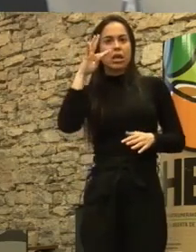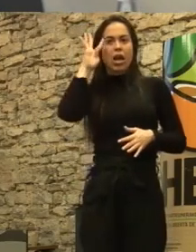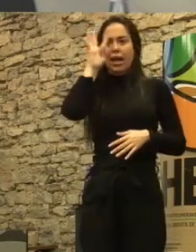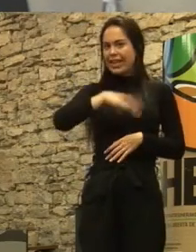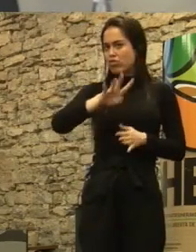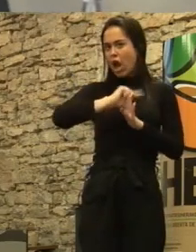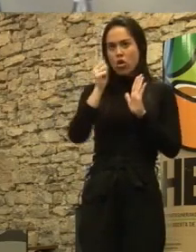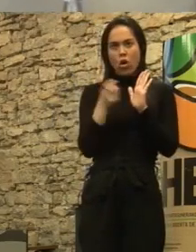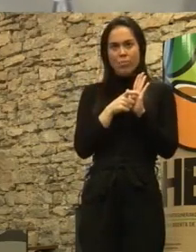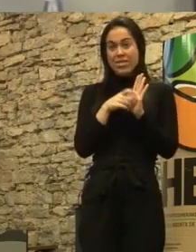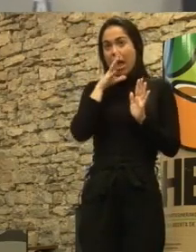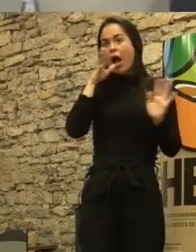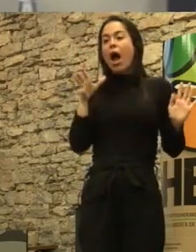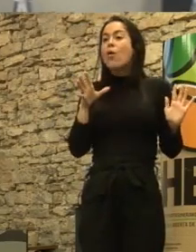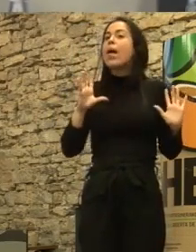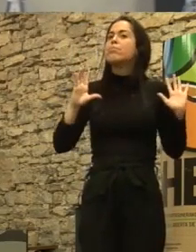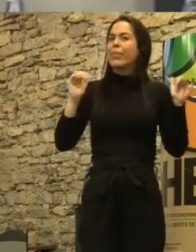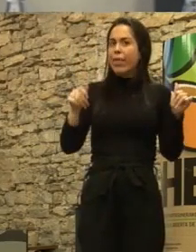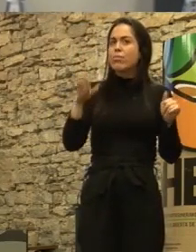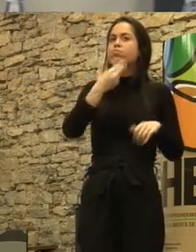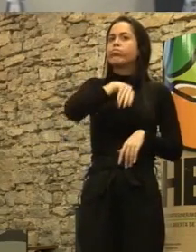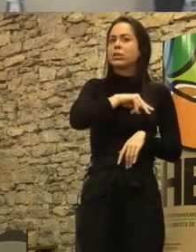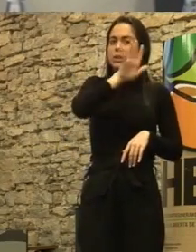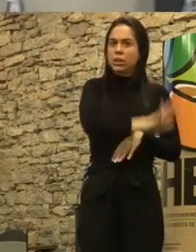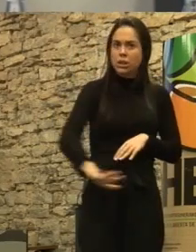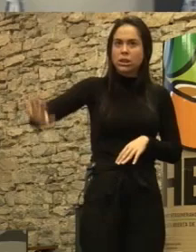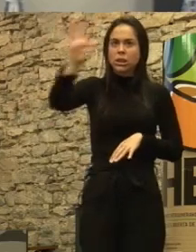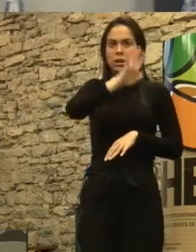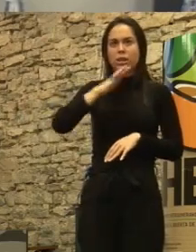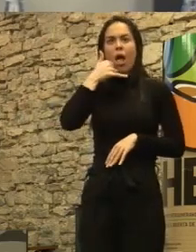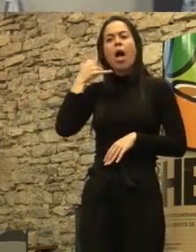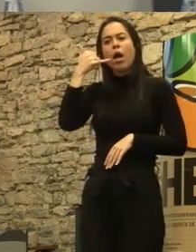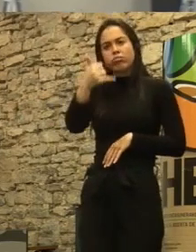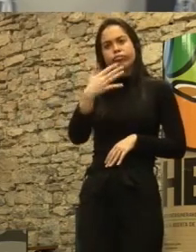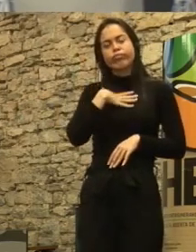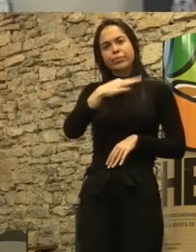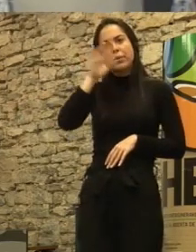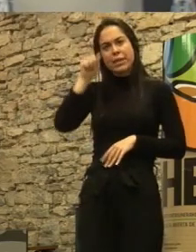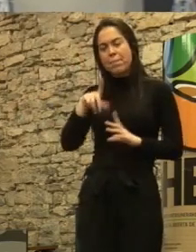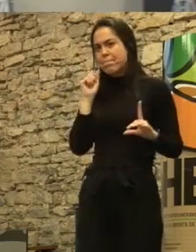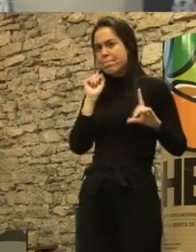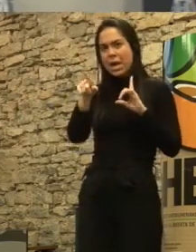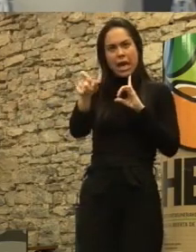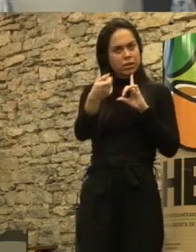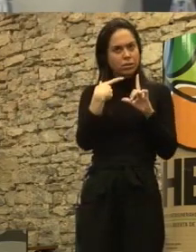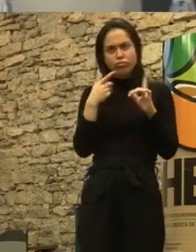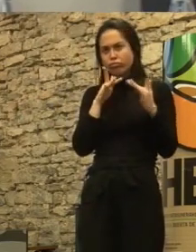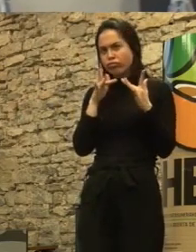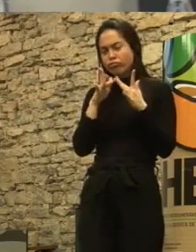la llaman de toda España. Lógicamente, ella atiende por teléfono, por email y por todo lo posible.